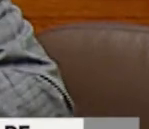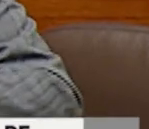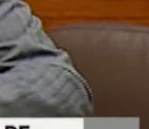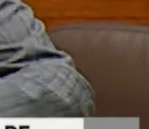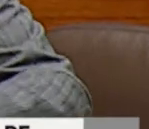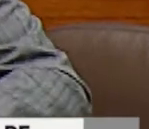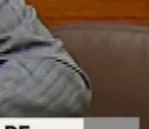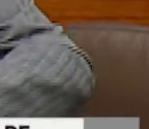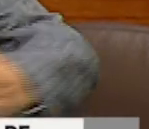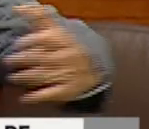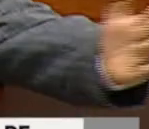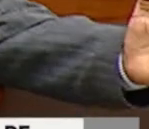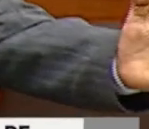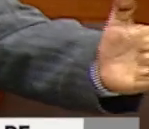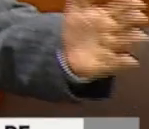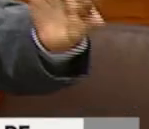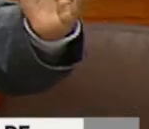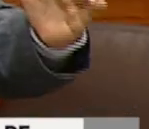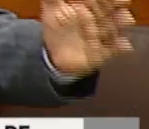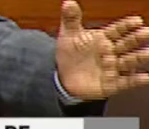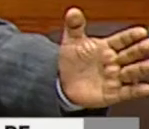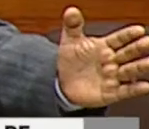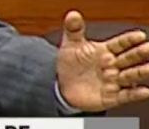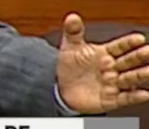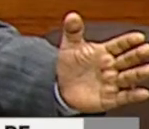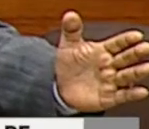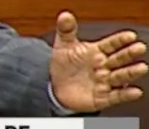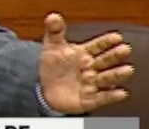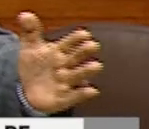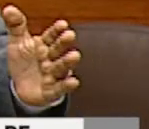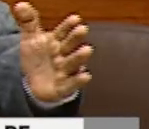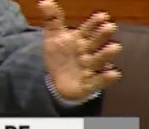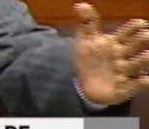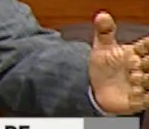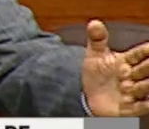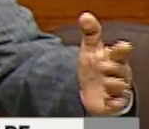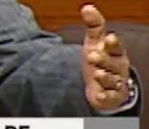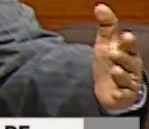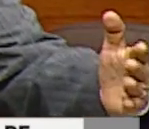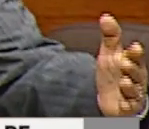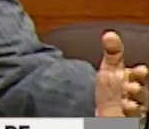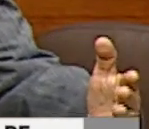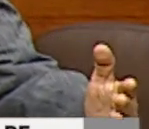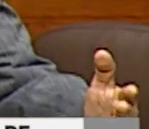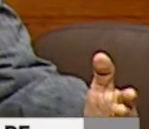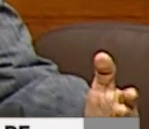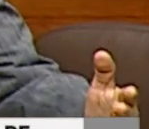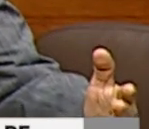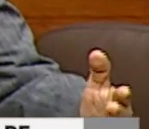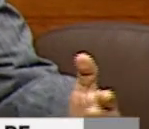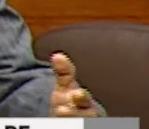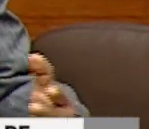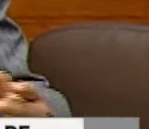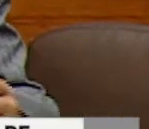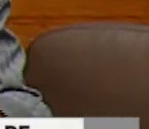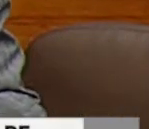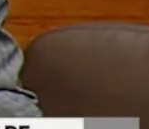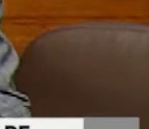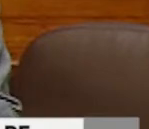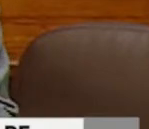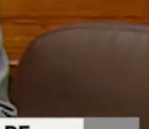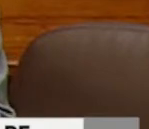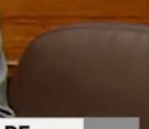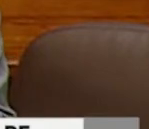dinero se reparta, no solamente en 4 dietas, sino que lleguen hasta 10 dietas. Por ello yo